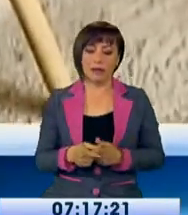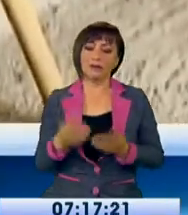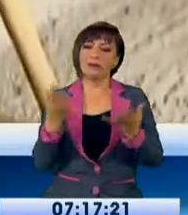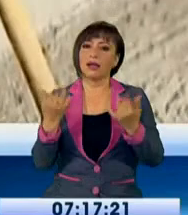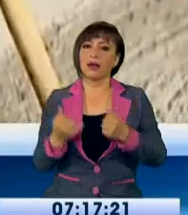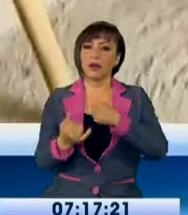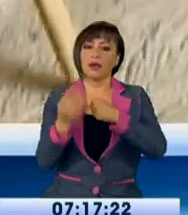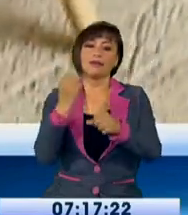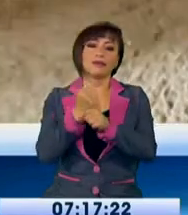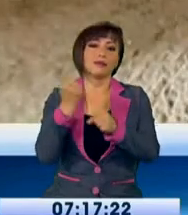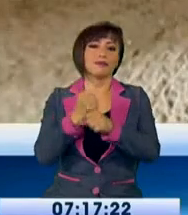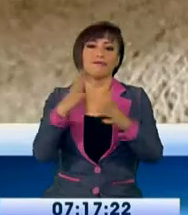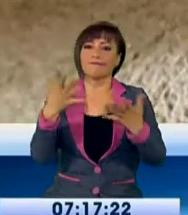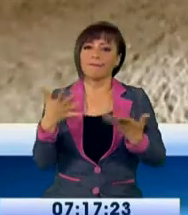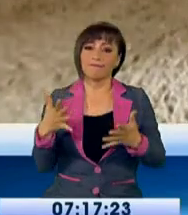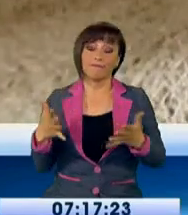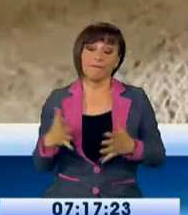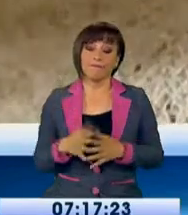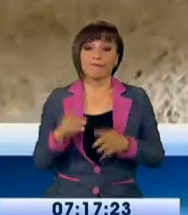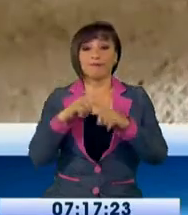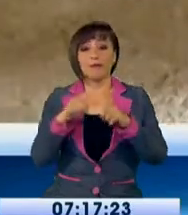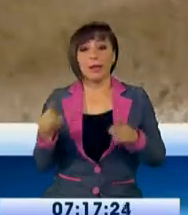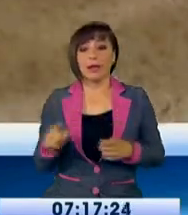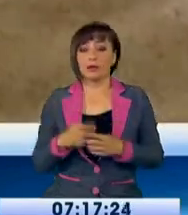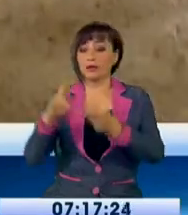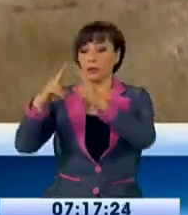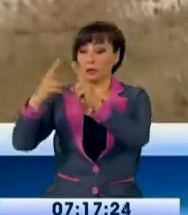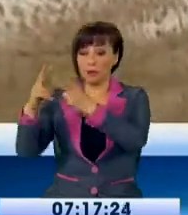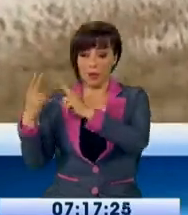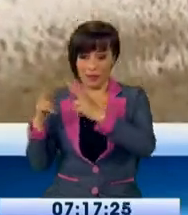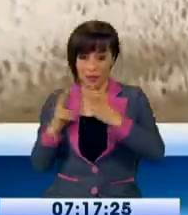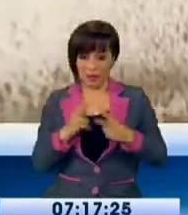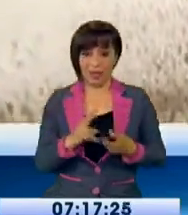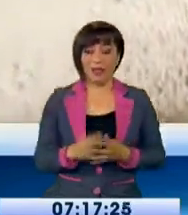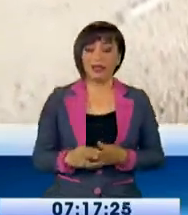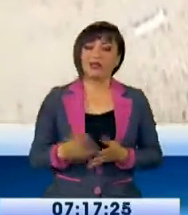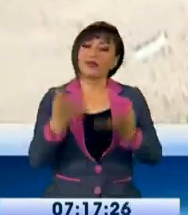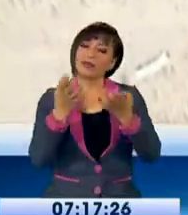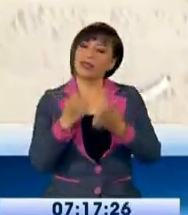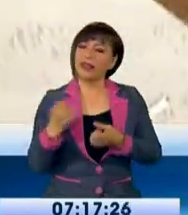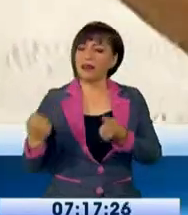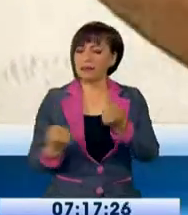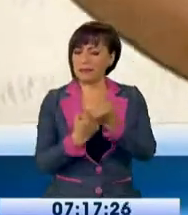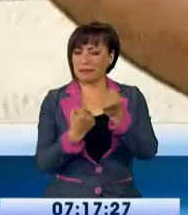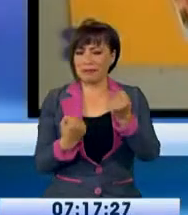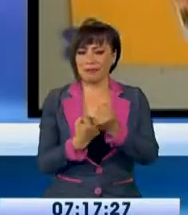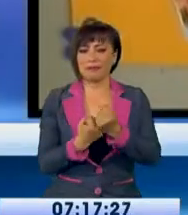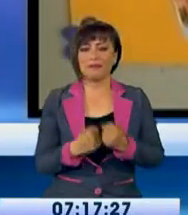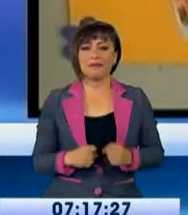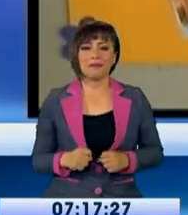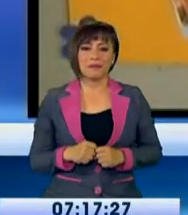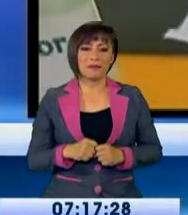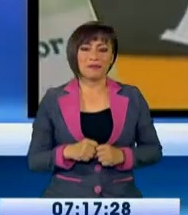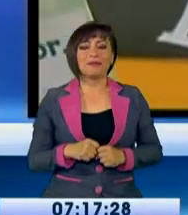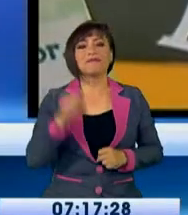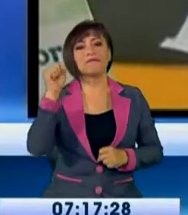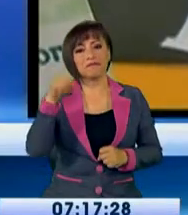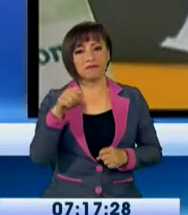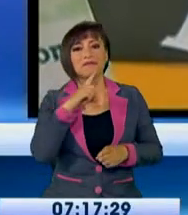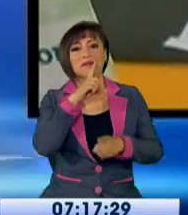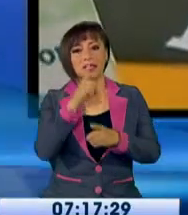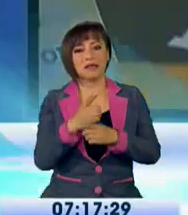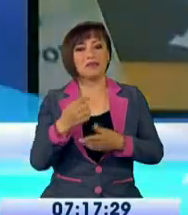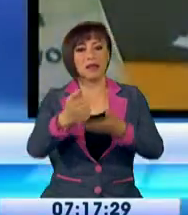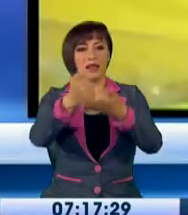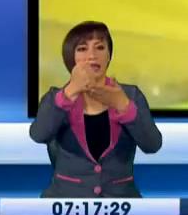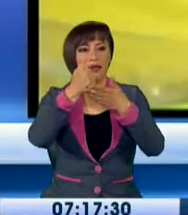algunas necesidades, aunque quienes viven a su alrededor procuran extenderle su mano amiga. Ella me ha ayudado